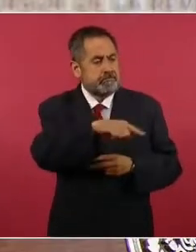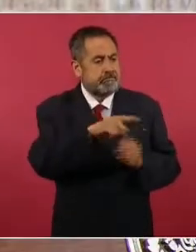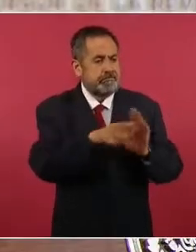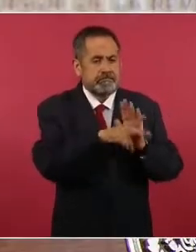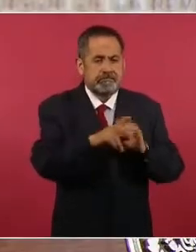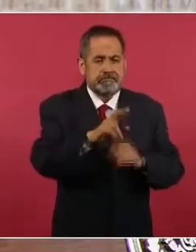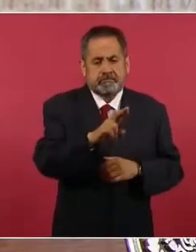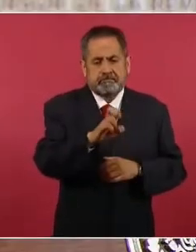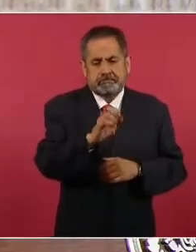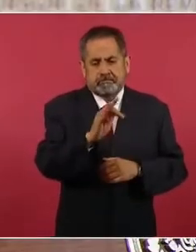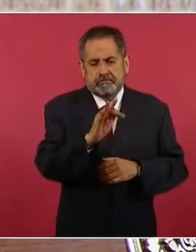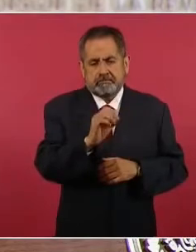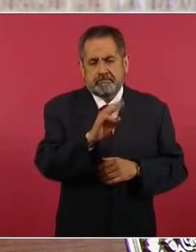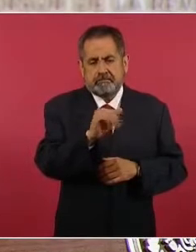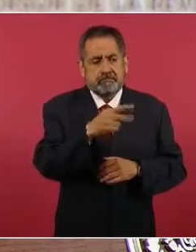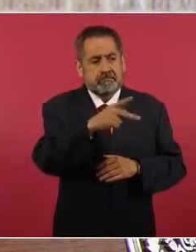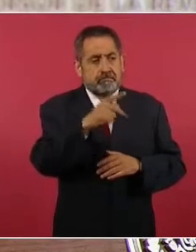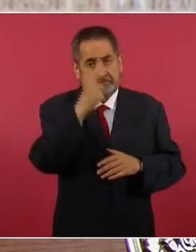sus analistas